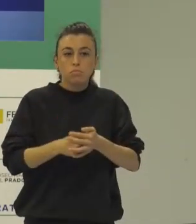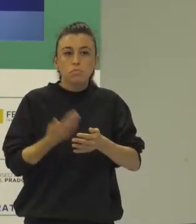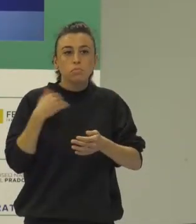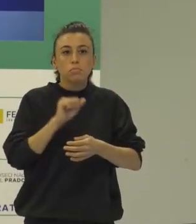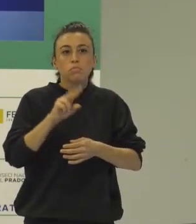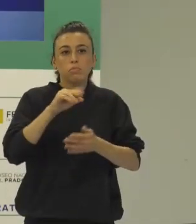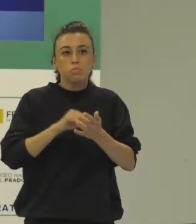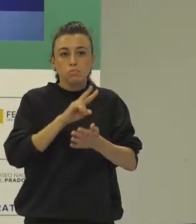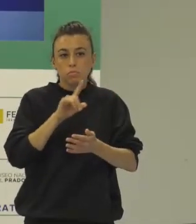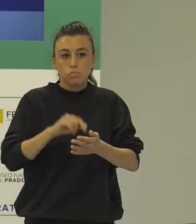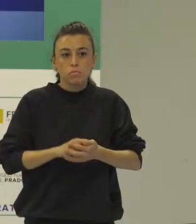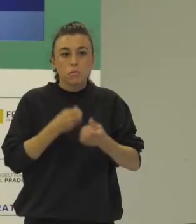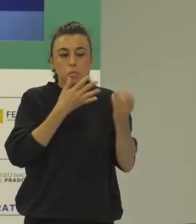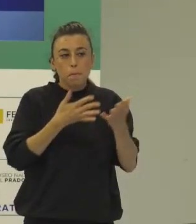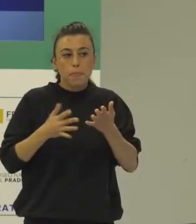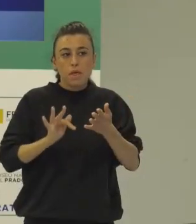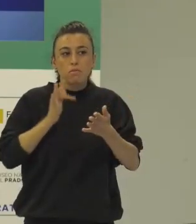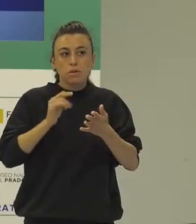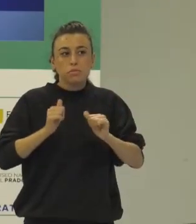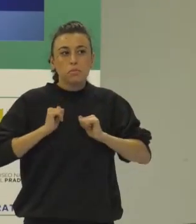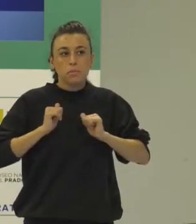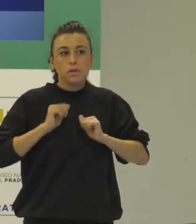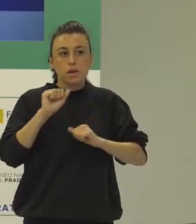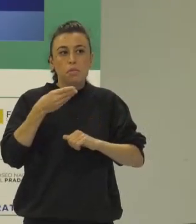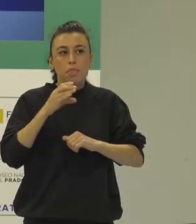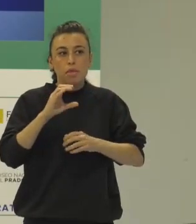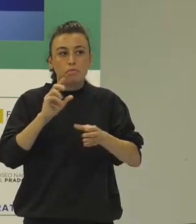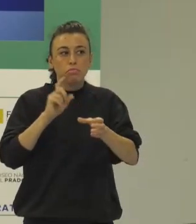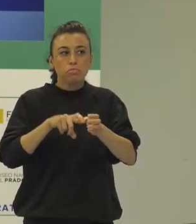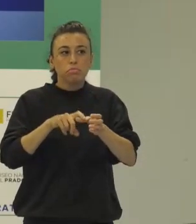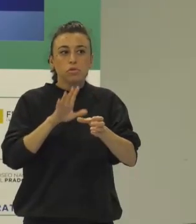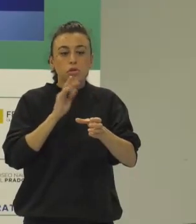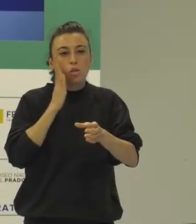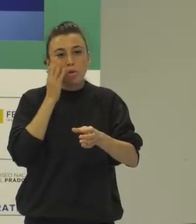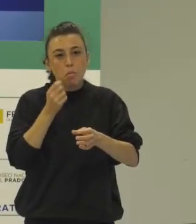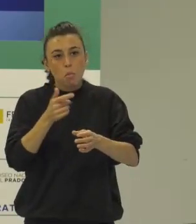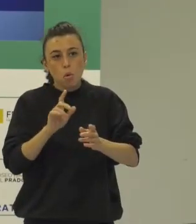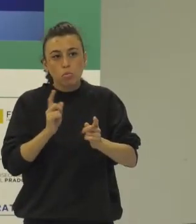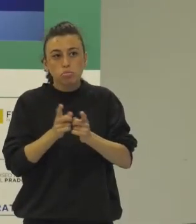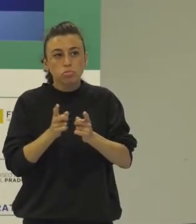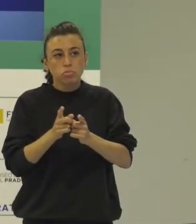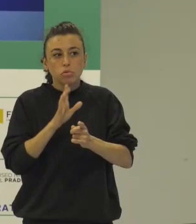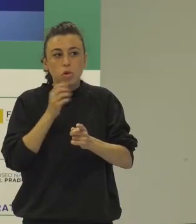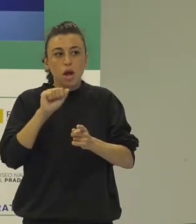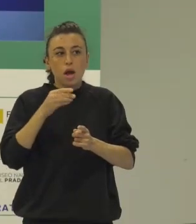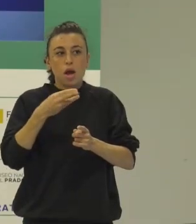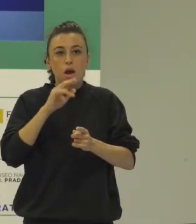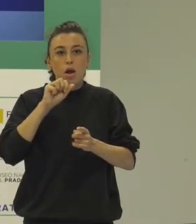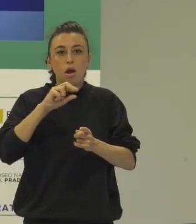bienvenida, y además está haciendo el máster de ABC y duerme poco porque, claro, como habrán, supongo, como tiene que hacer cosas